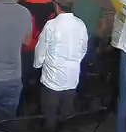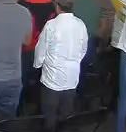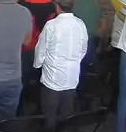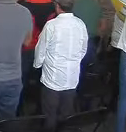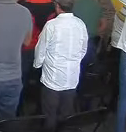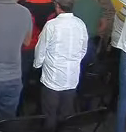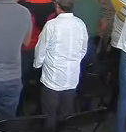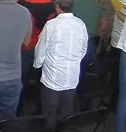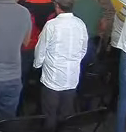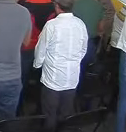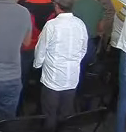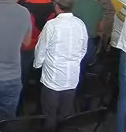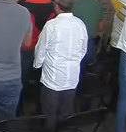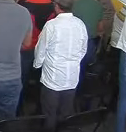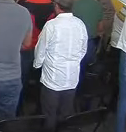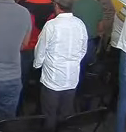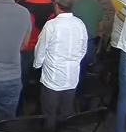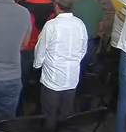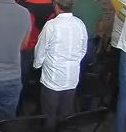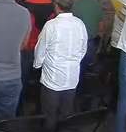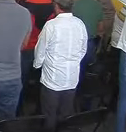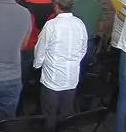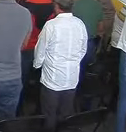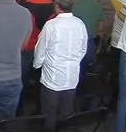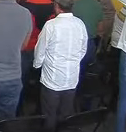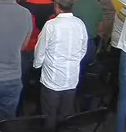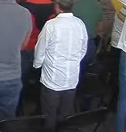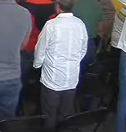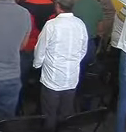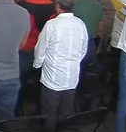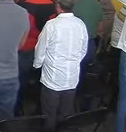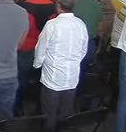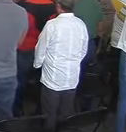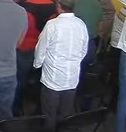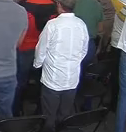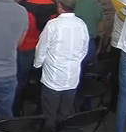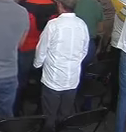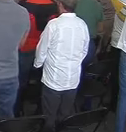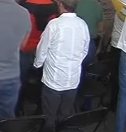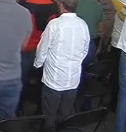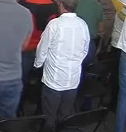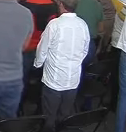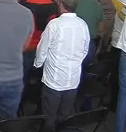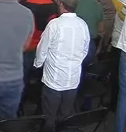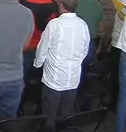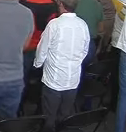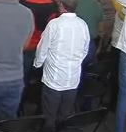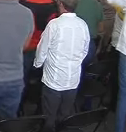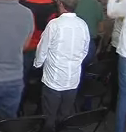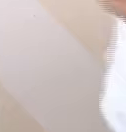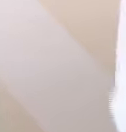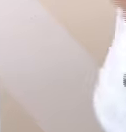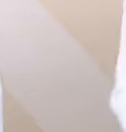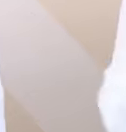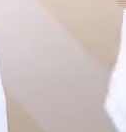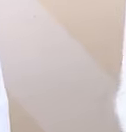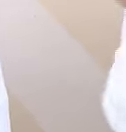Lo acompañan el Gobernador Constitucional del Estado de Veracruz, Cuitláhuac García Jiménez.